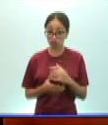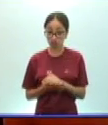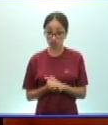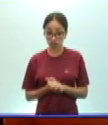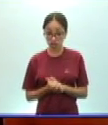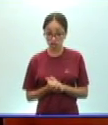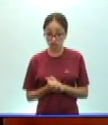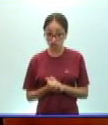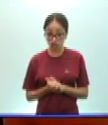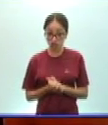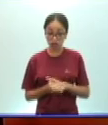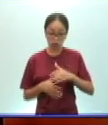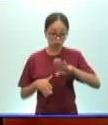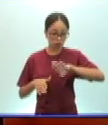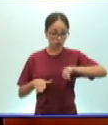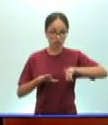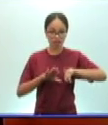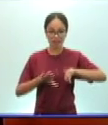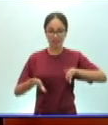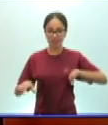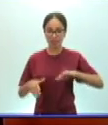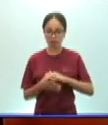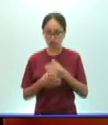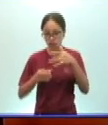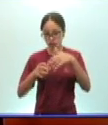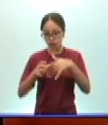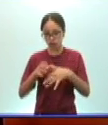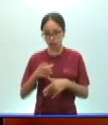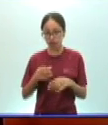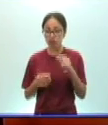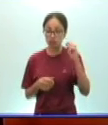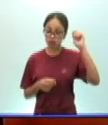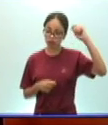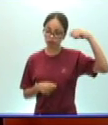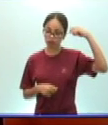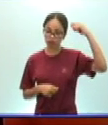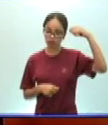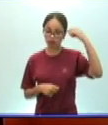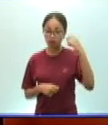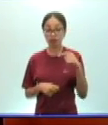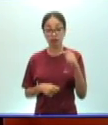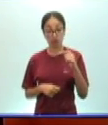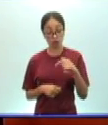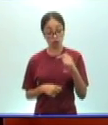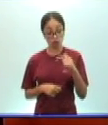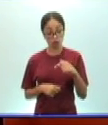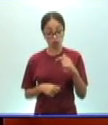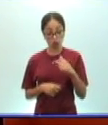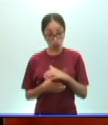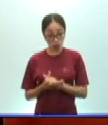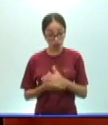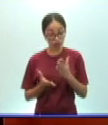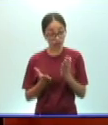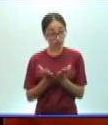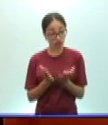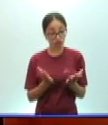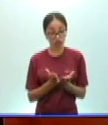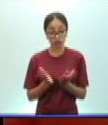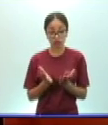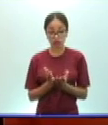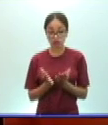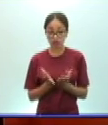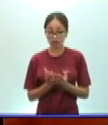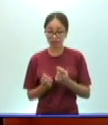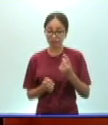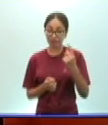aplicaciones de la decantación y la filtración en este video. En el encuentro de hoy hemos estudiado una de las operaciones